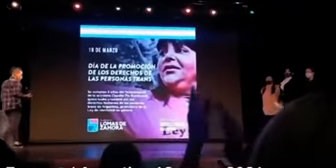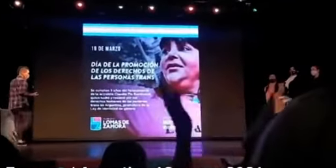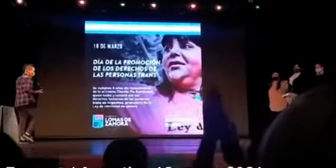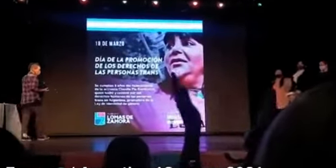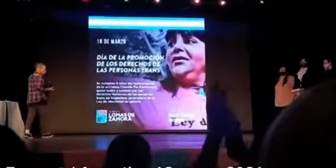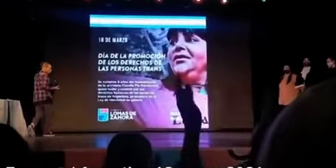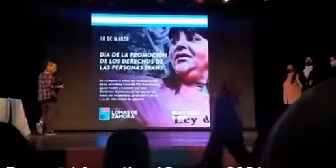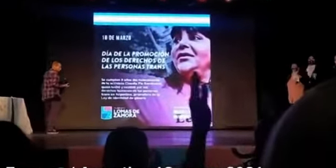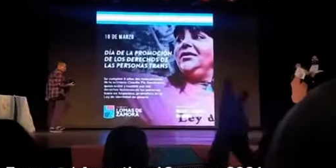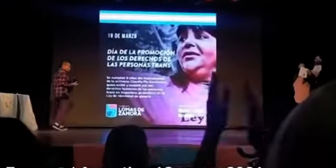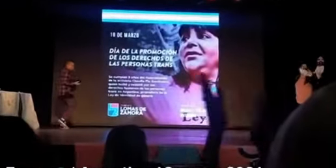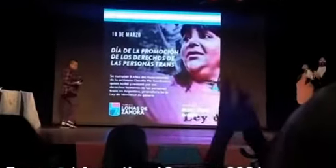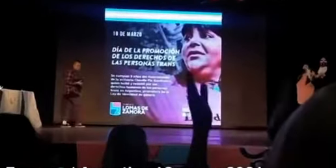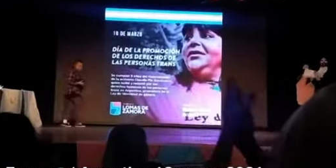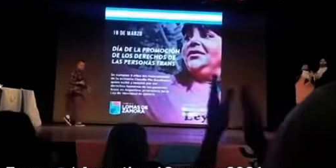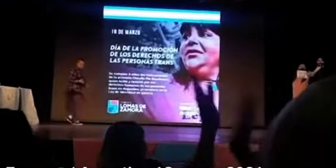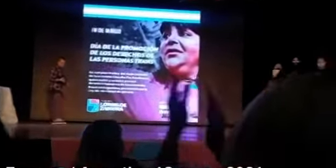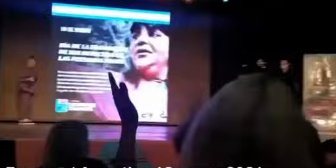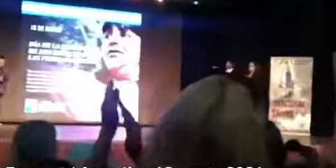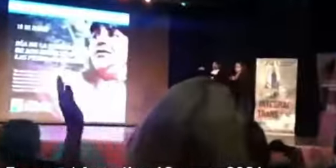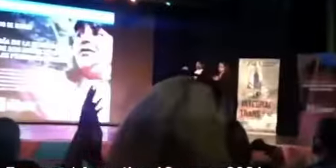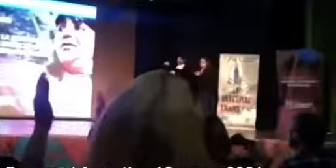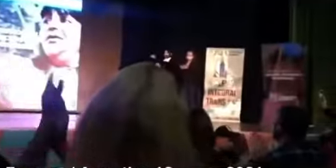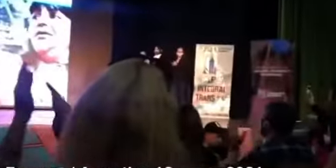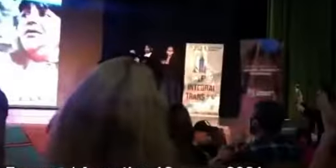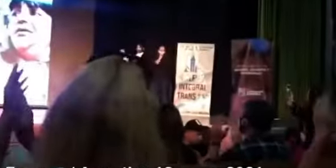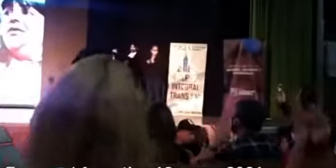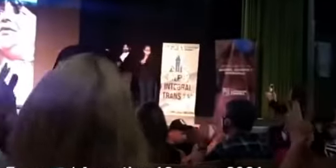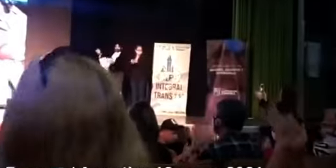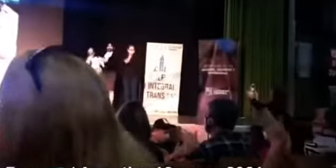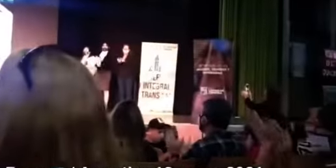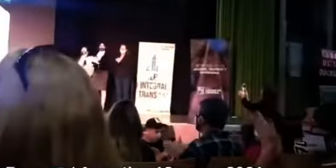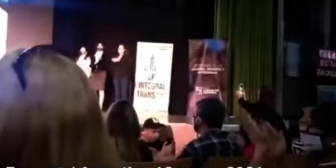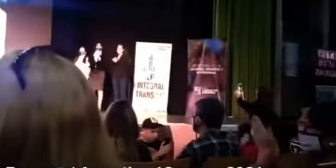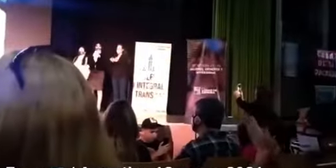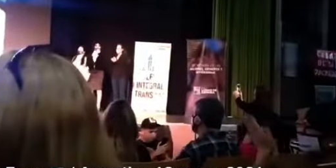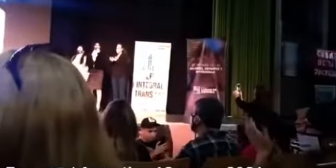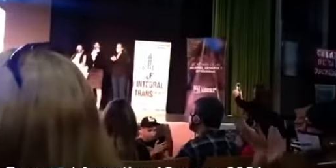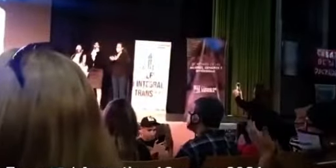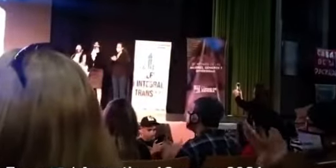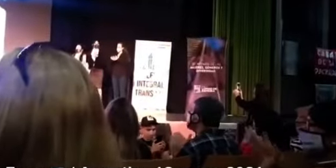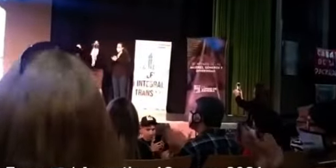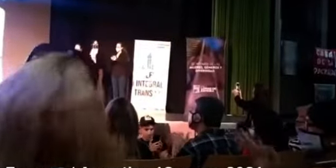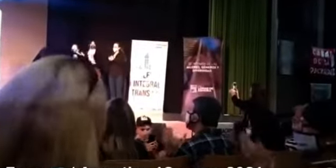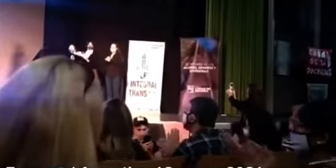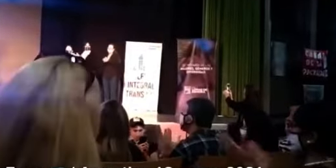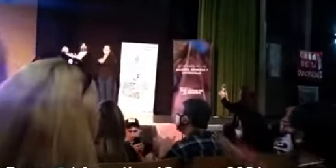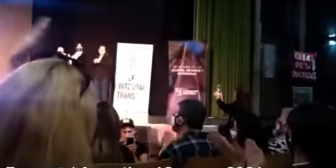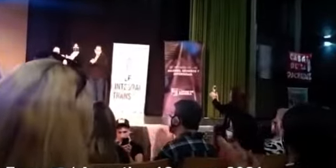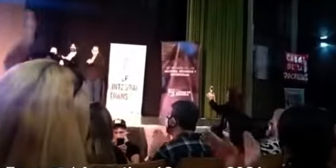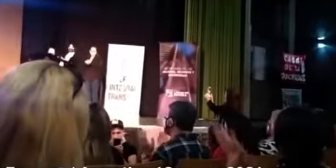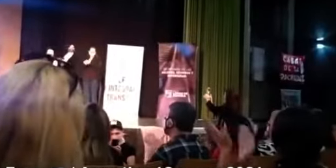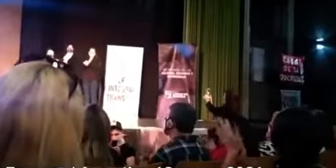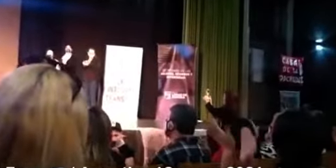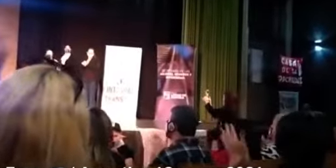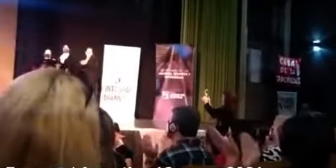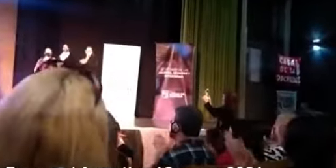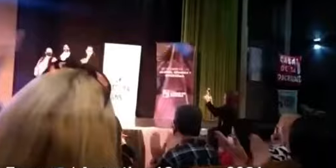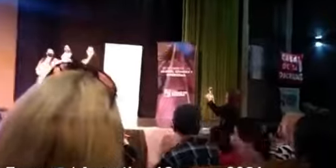Marcela Romero. La señora presidenta de la Federación Argentina LGBT, Claudia